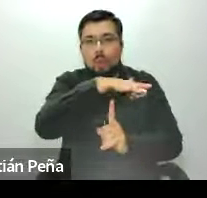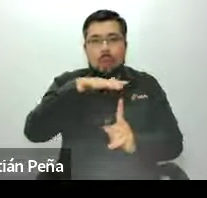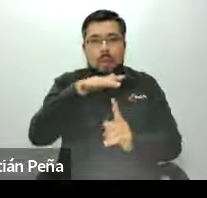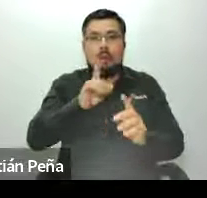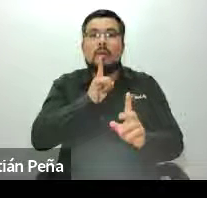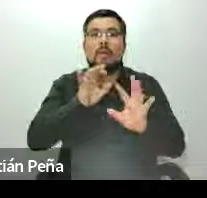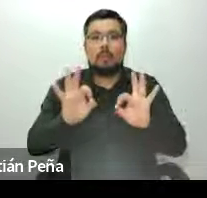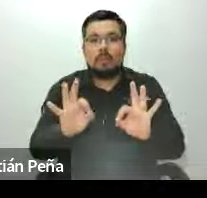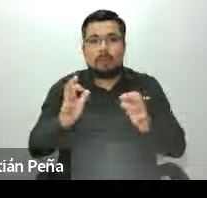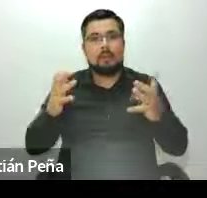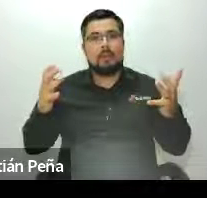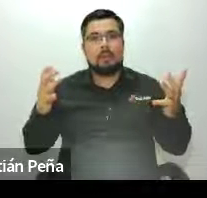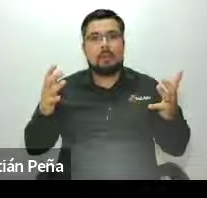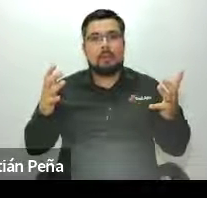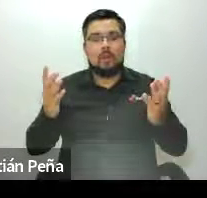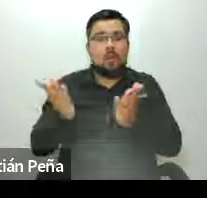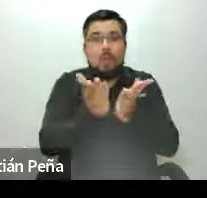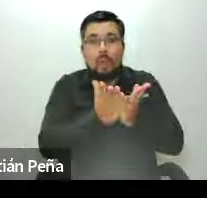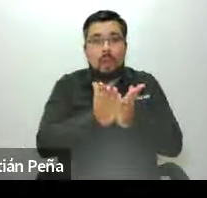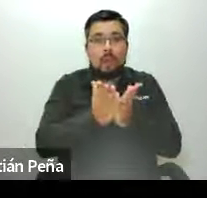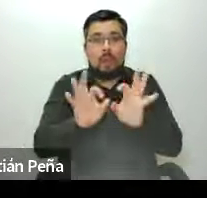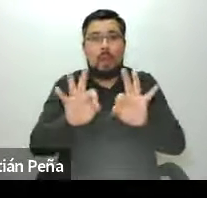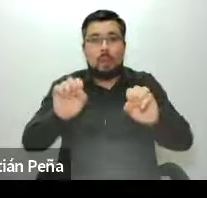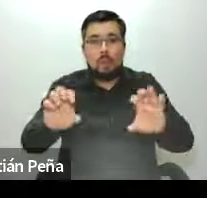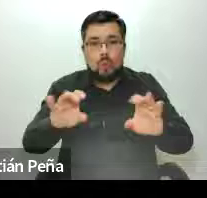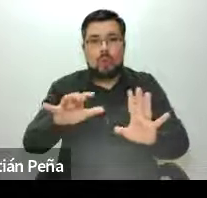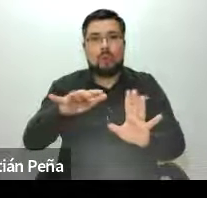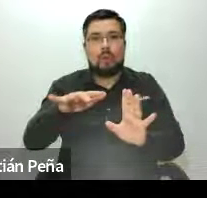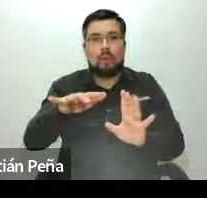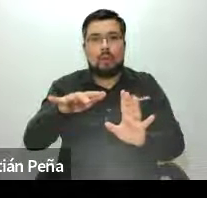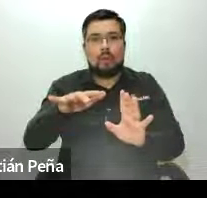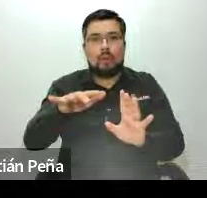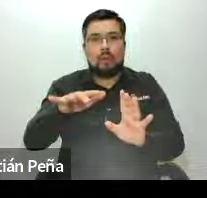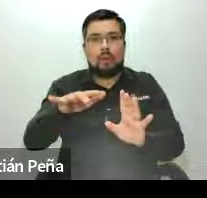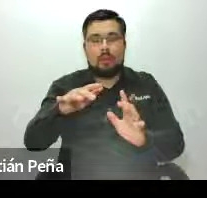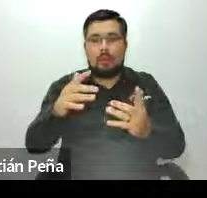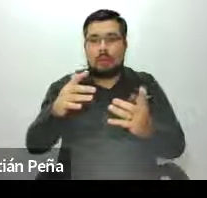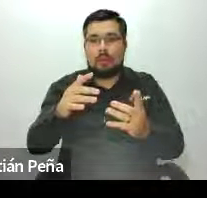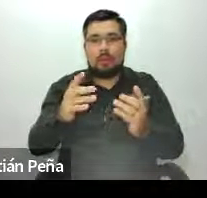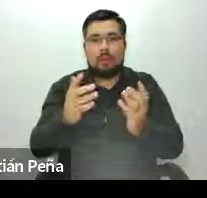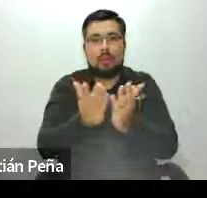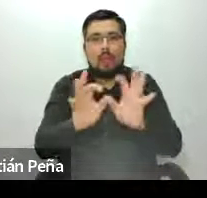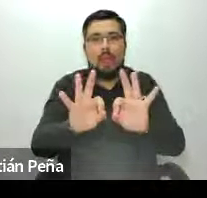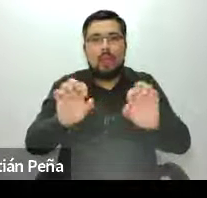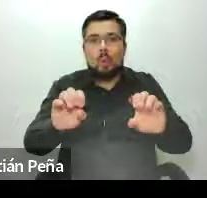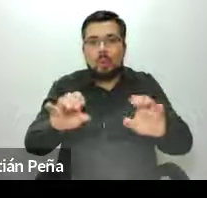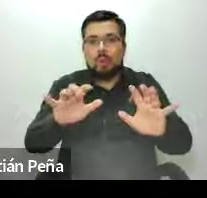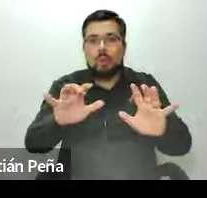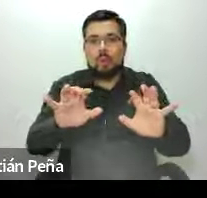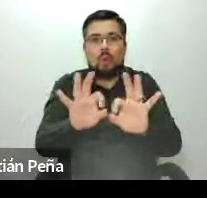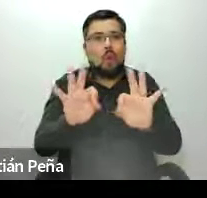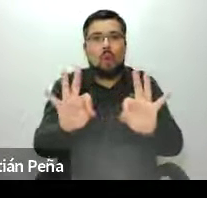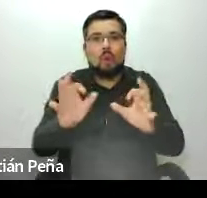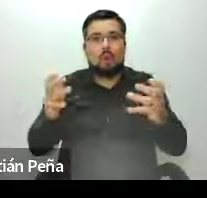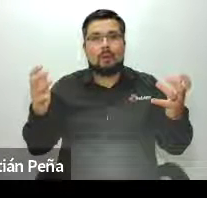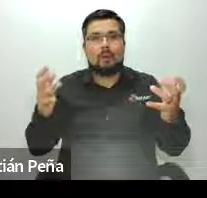integración escolar en un curso, ¿no? Uno podría trabajar y mirar las progresiones. Por supuesto que yo conozco las progresiones y también conozco el marco